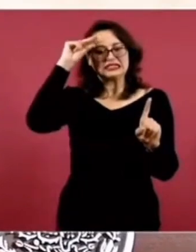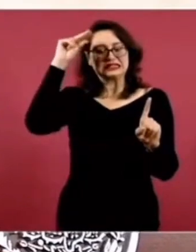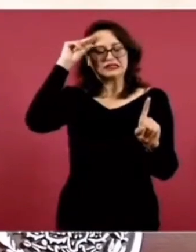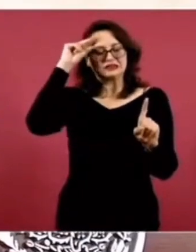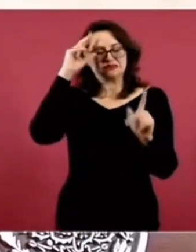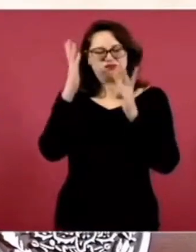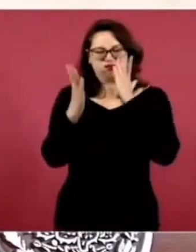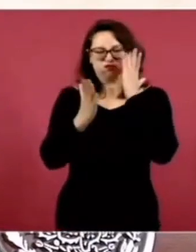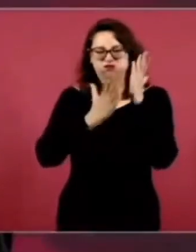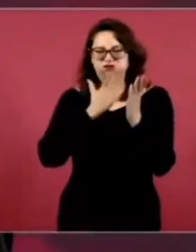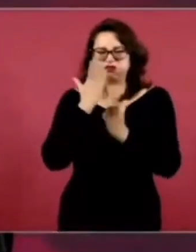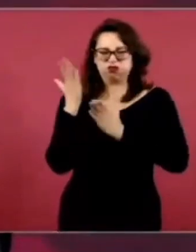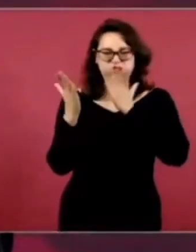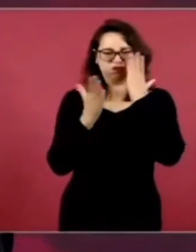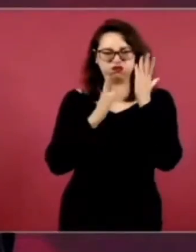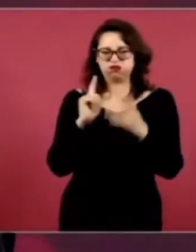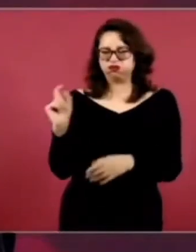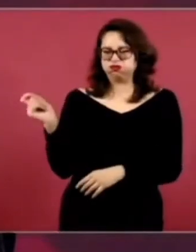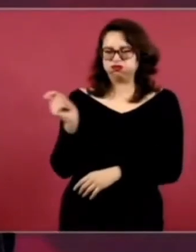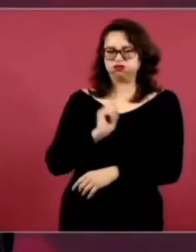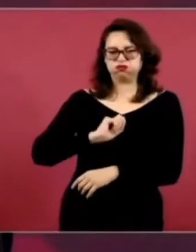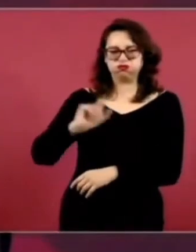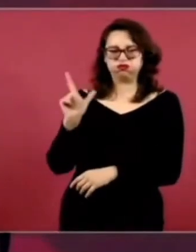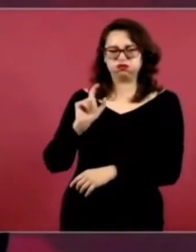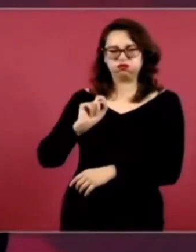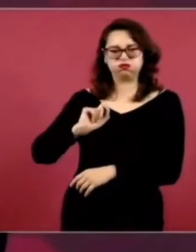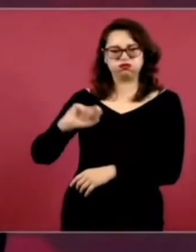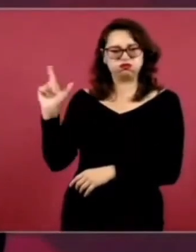es muy preparada, mucho, mucho, muy preparada.